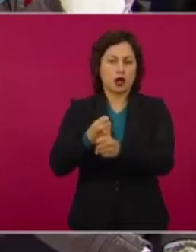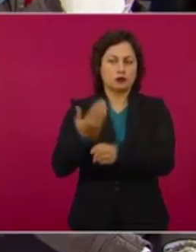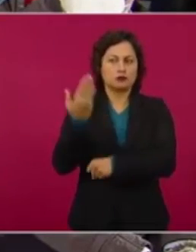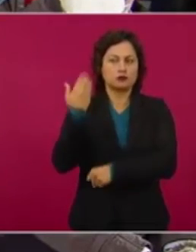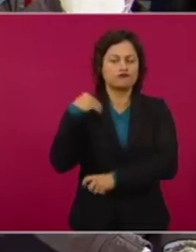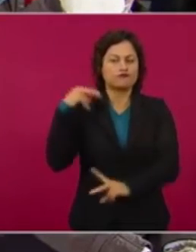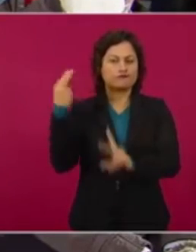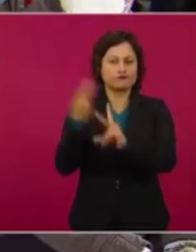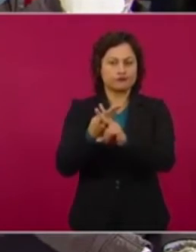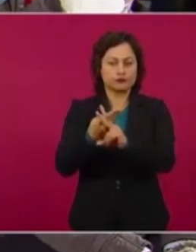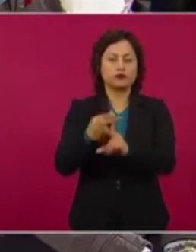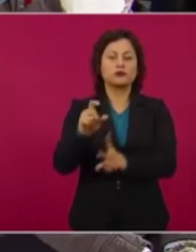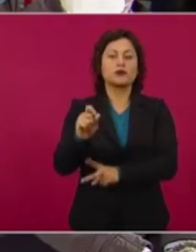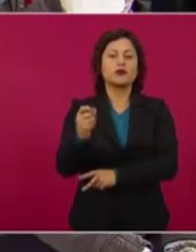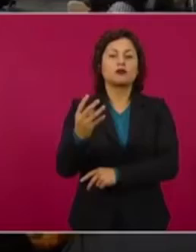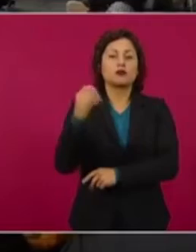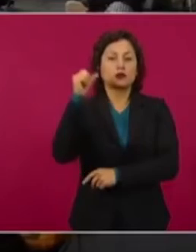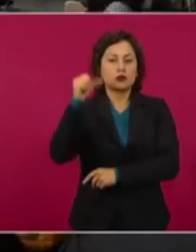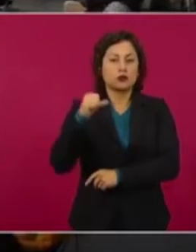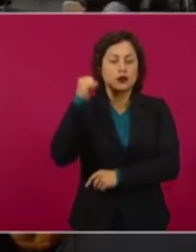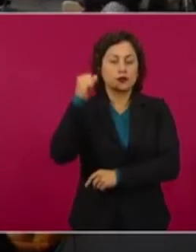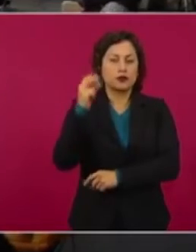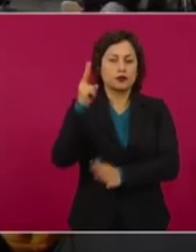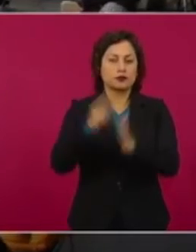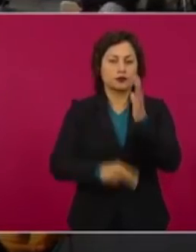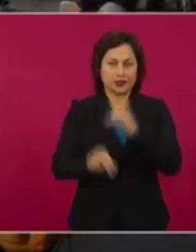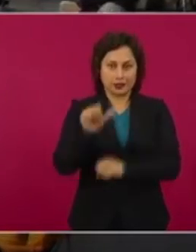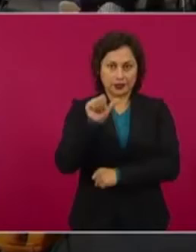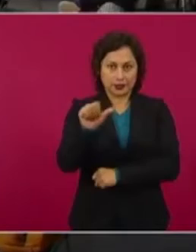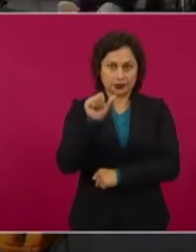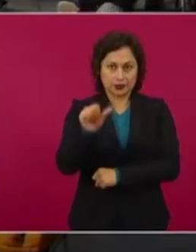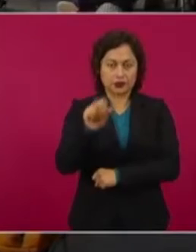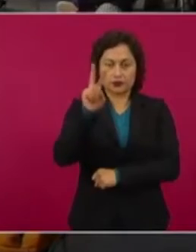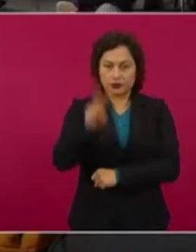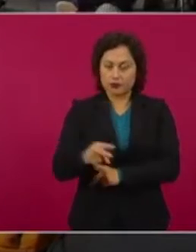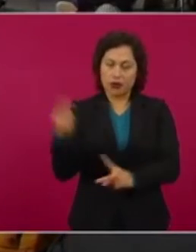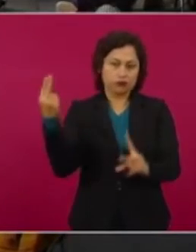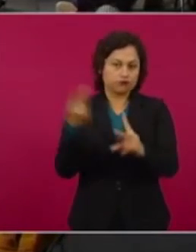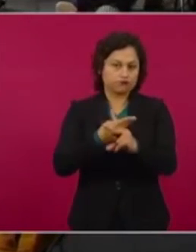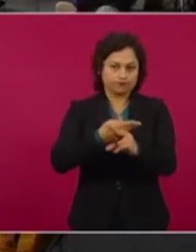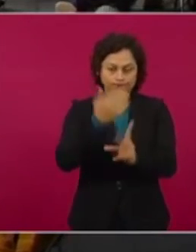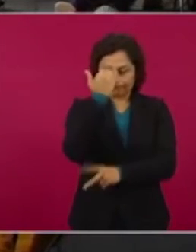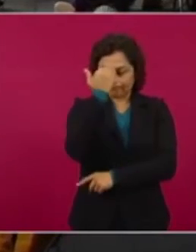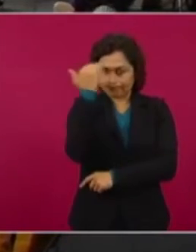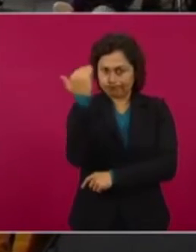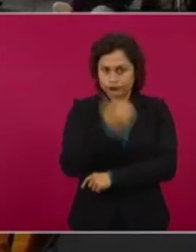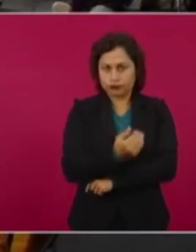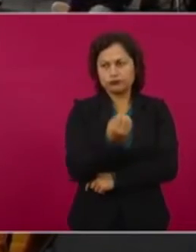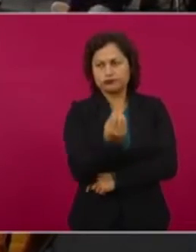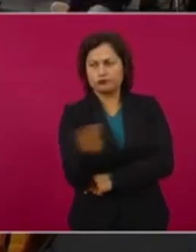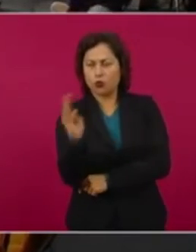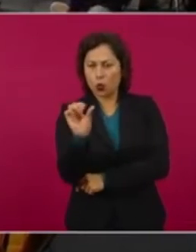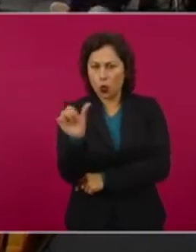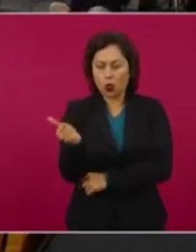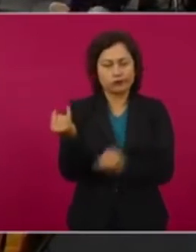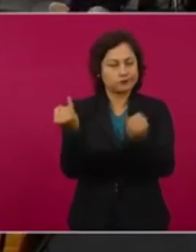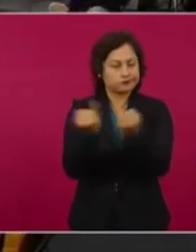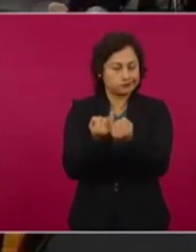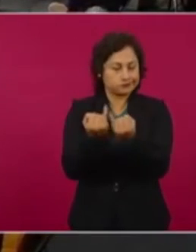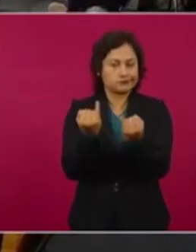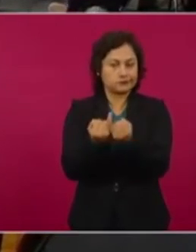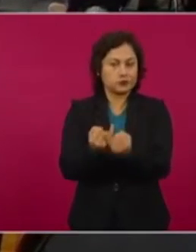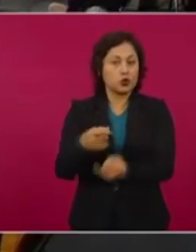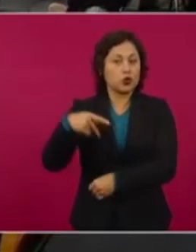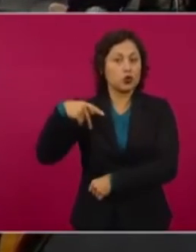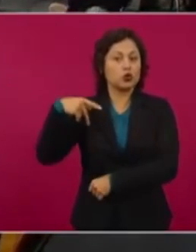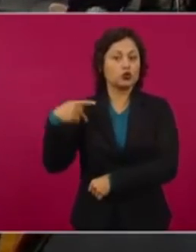el 24 de abril del 2016, brutalmente, como muchas. El principal sospechoso, su pareja,